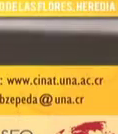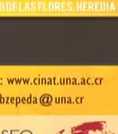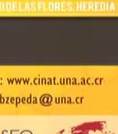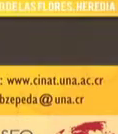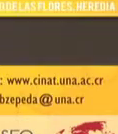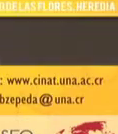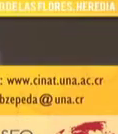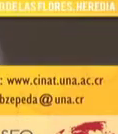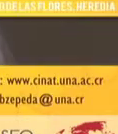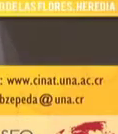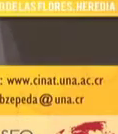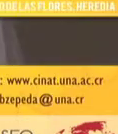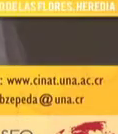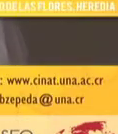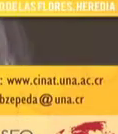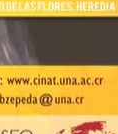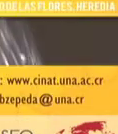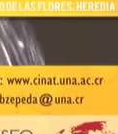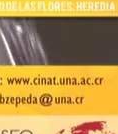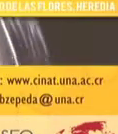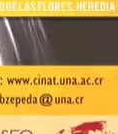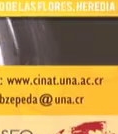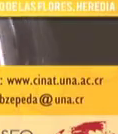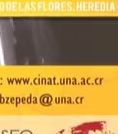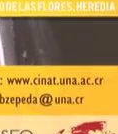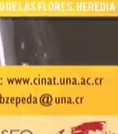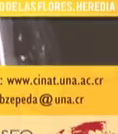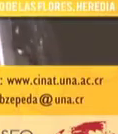la Declaración de la UNA por la Madre Tierra.